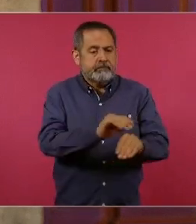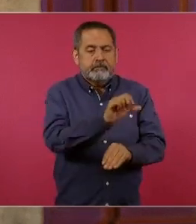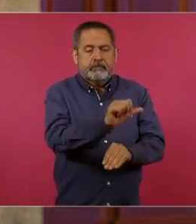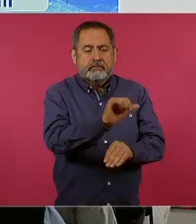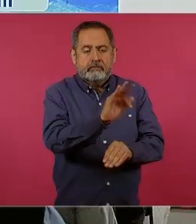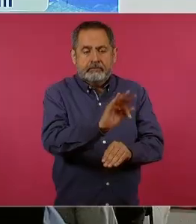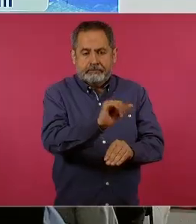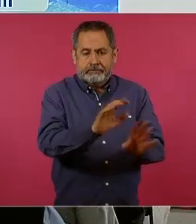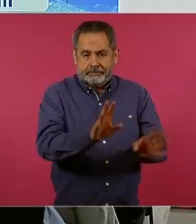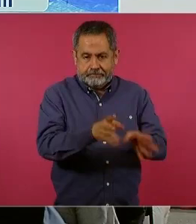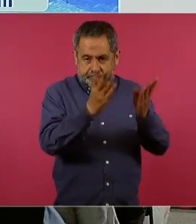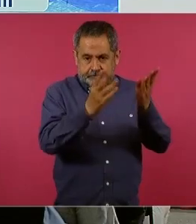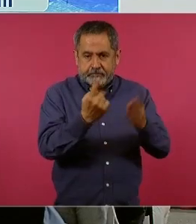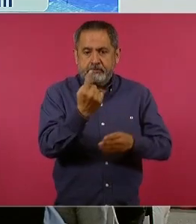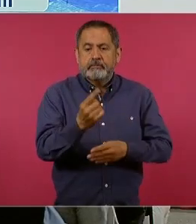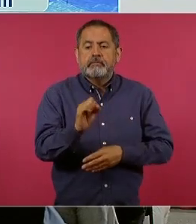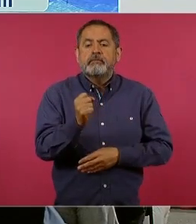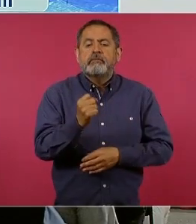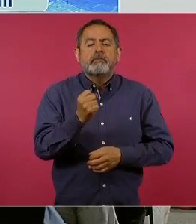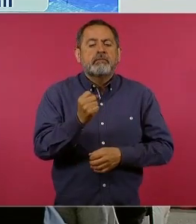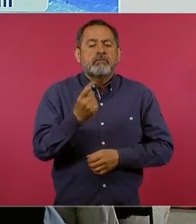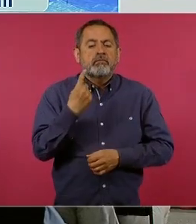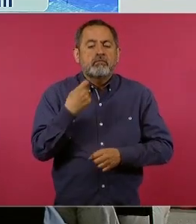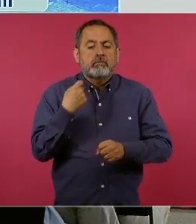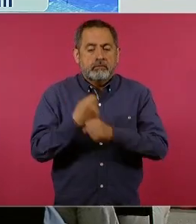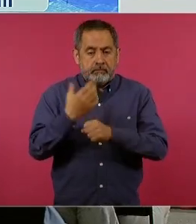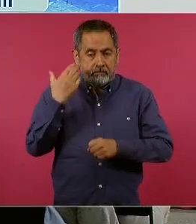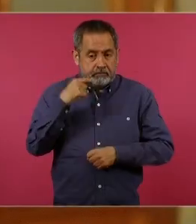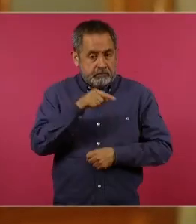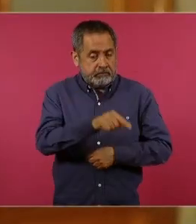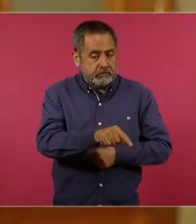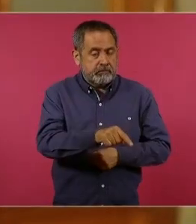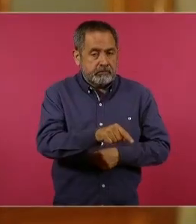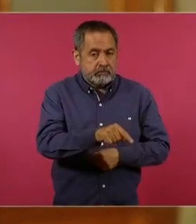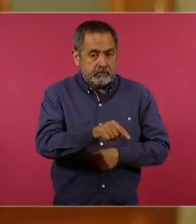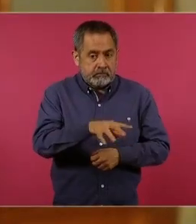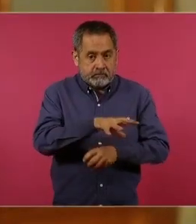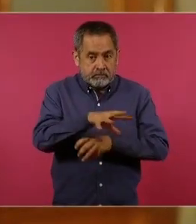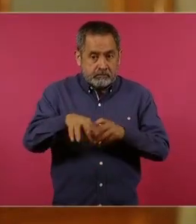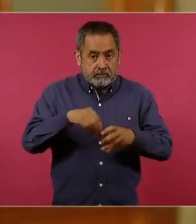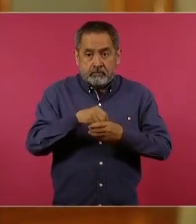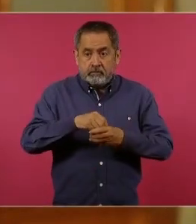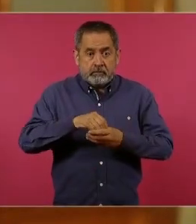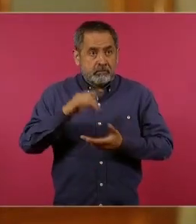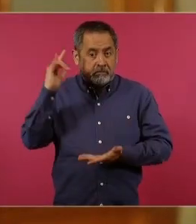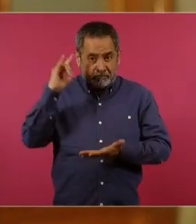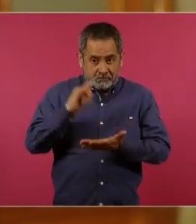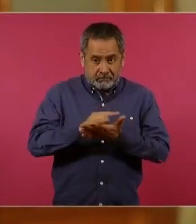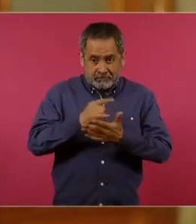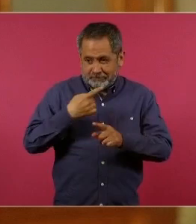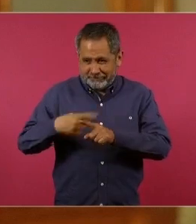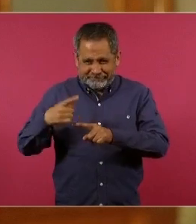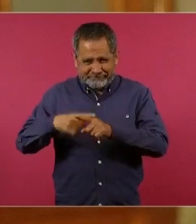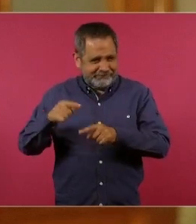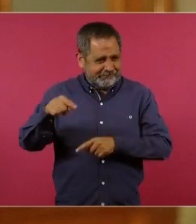Ángeles. El 1 de septiembre del año pasado, la totalidad de las aerolíneas que estaban operando en el aeropuerto de la Ciudad